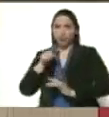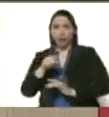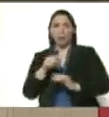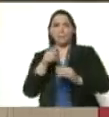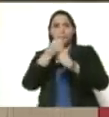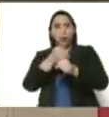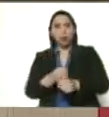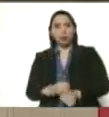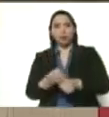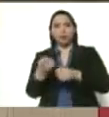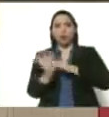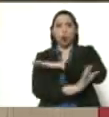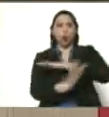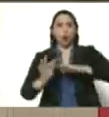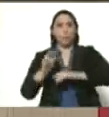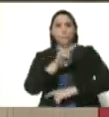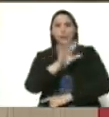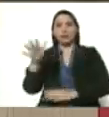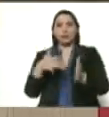puestos fronterizos